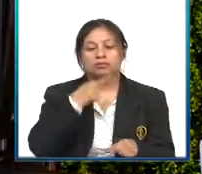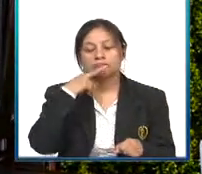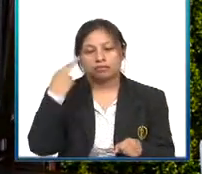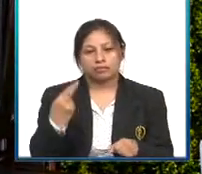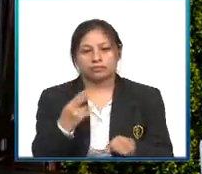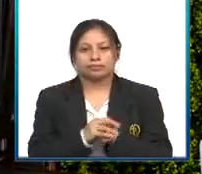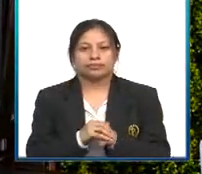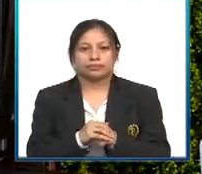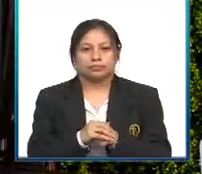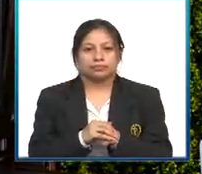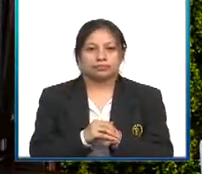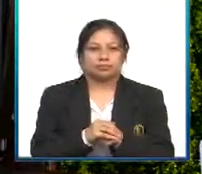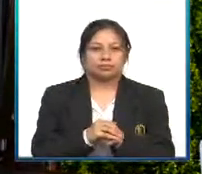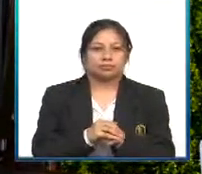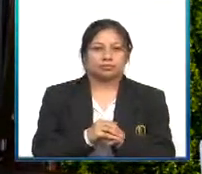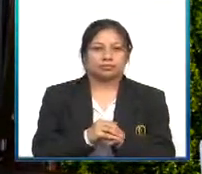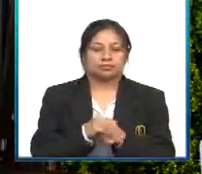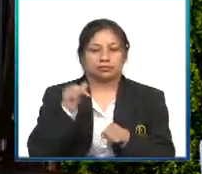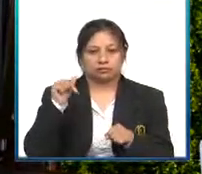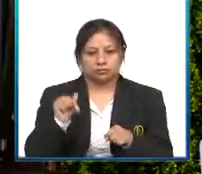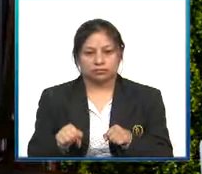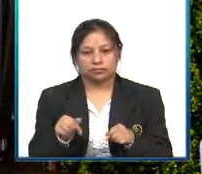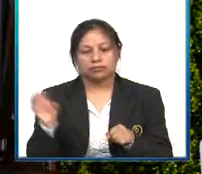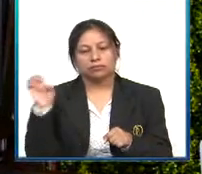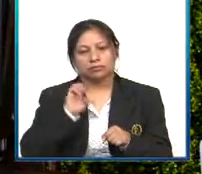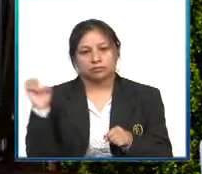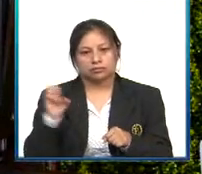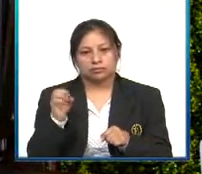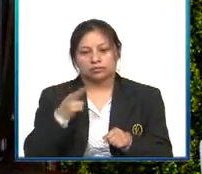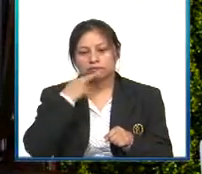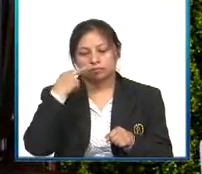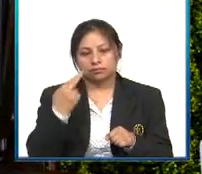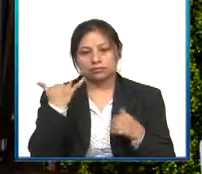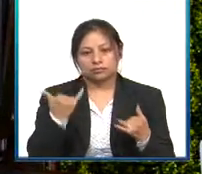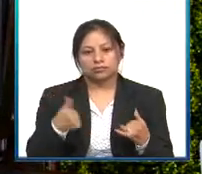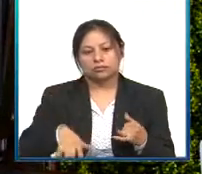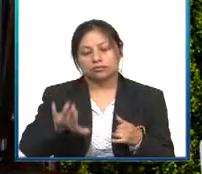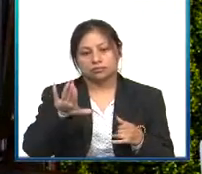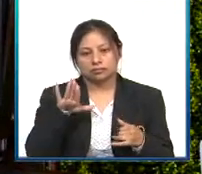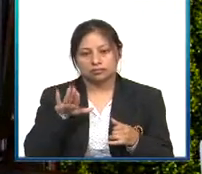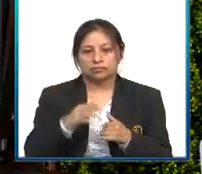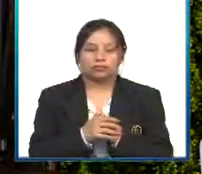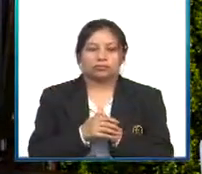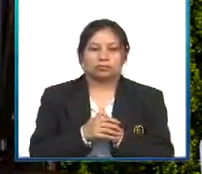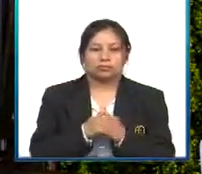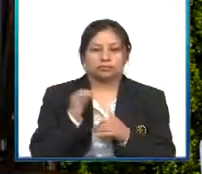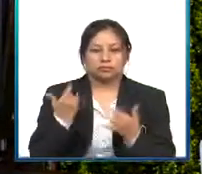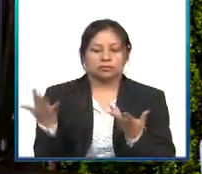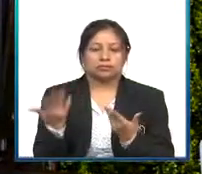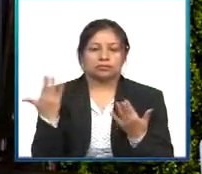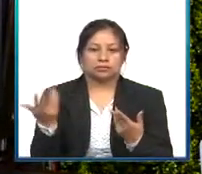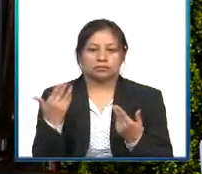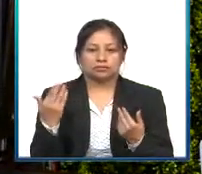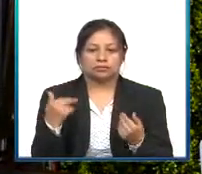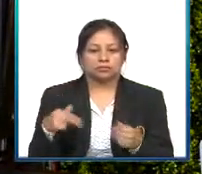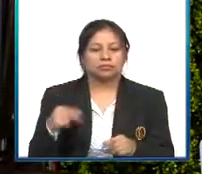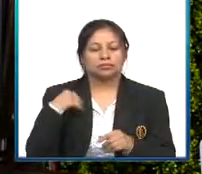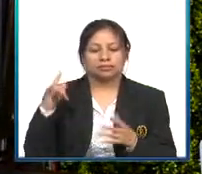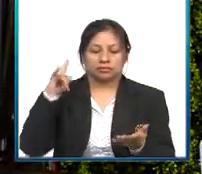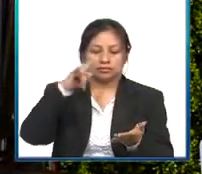resultado, eso fue aprobado en enero, como resultado ya en marzo estábamos esperando una nueva